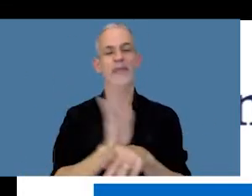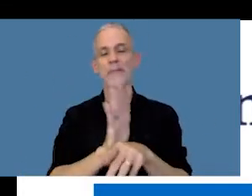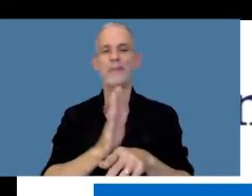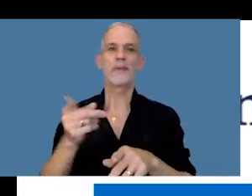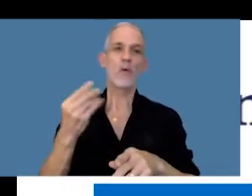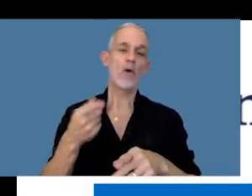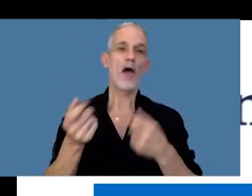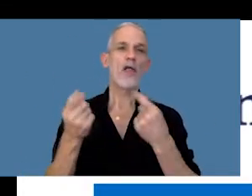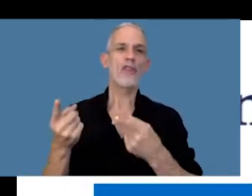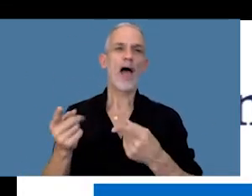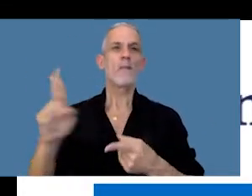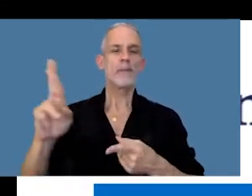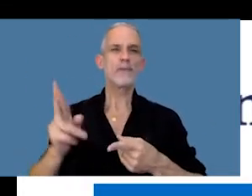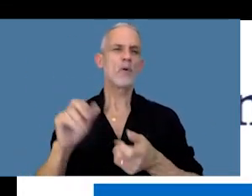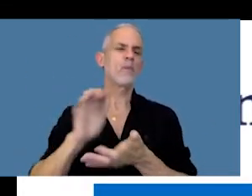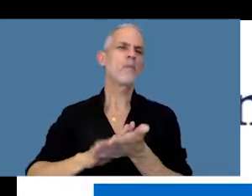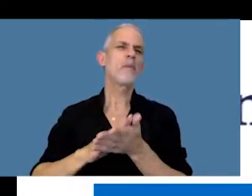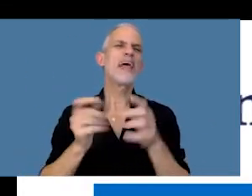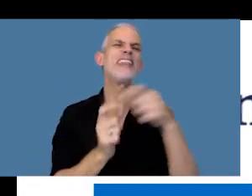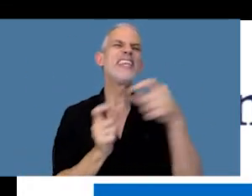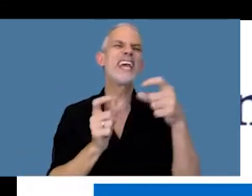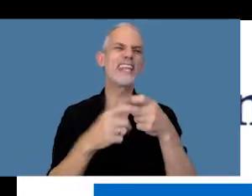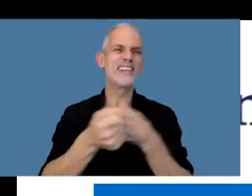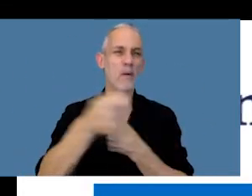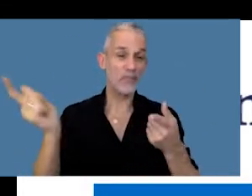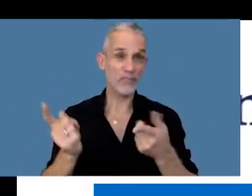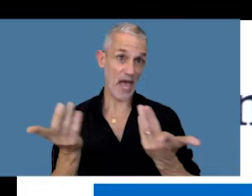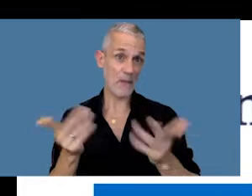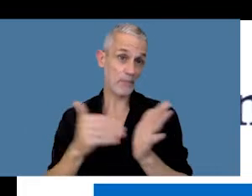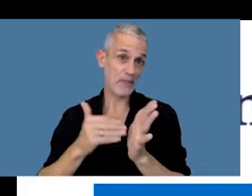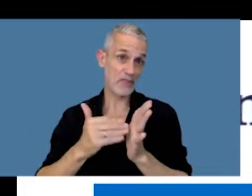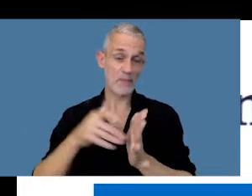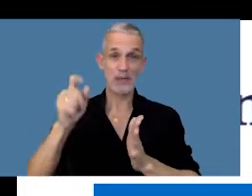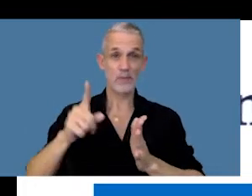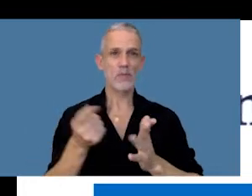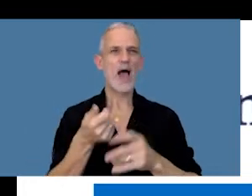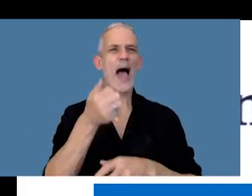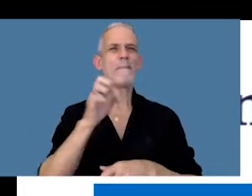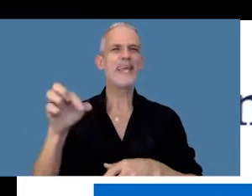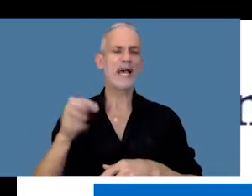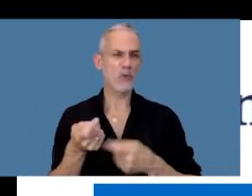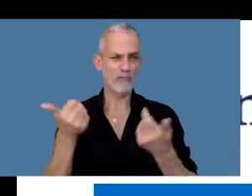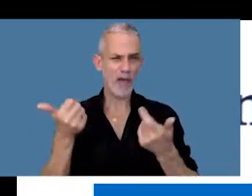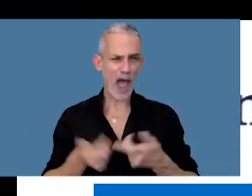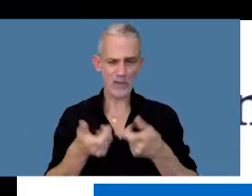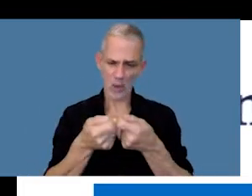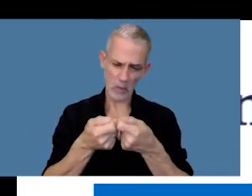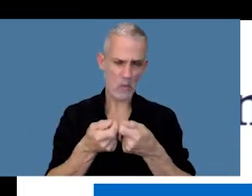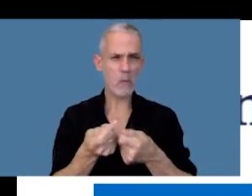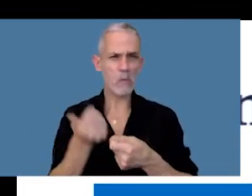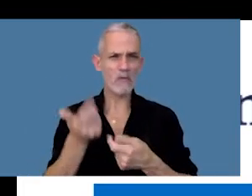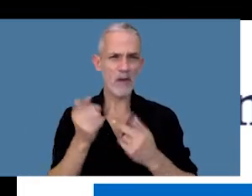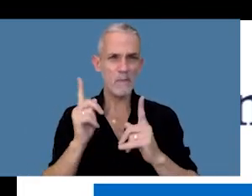está habilitando la emisión de ticket también, de acuerdo a una aplicación muy sencilla, ¿no? Que también desde el